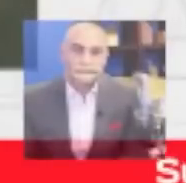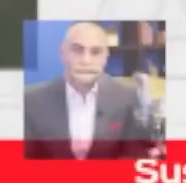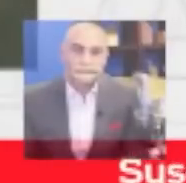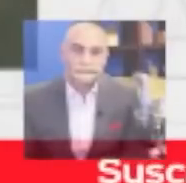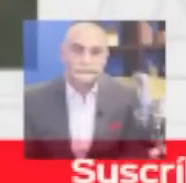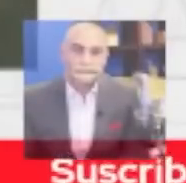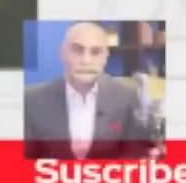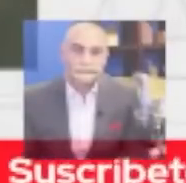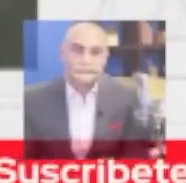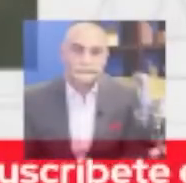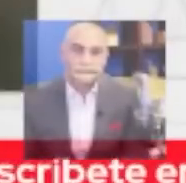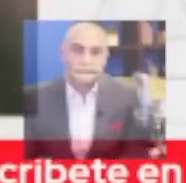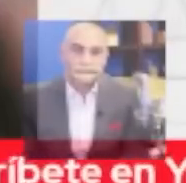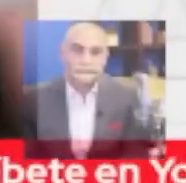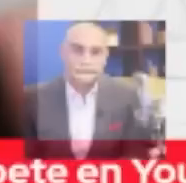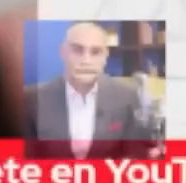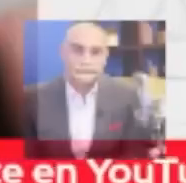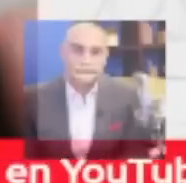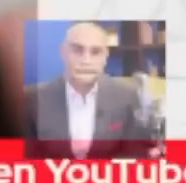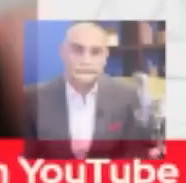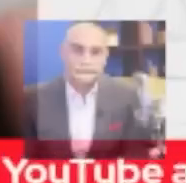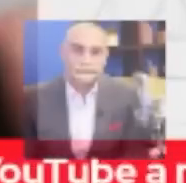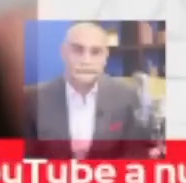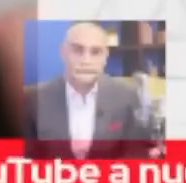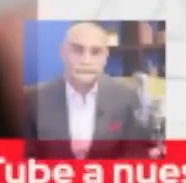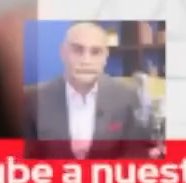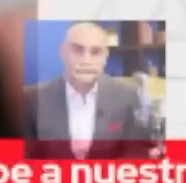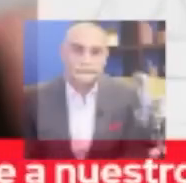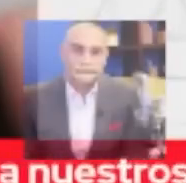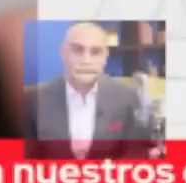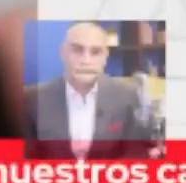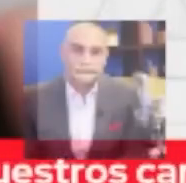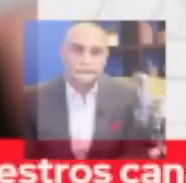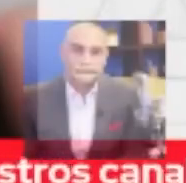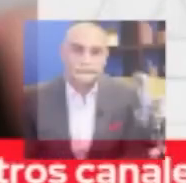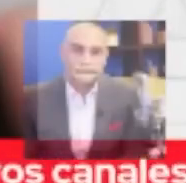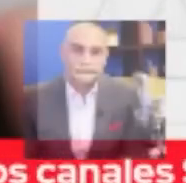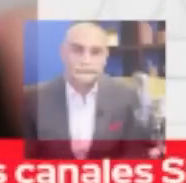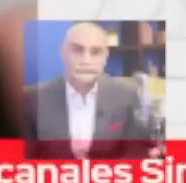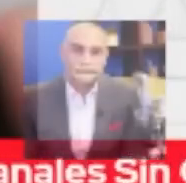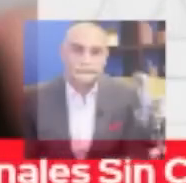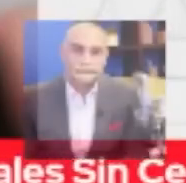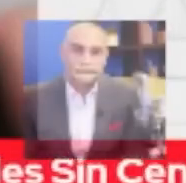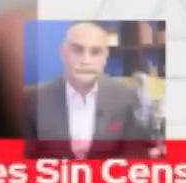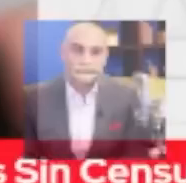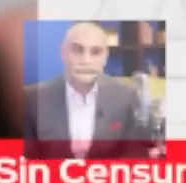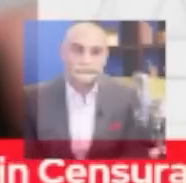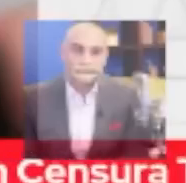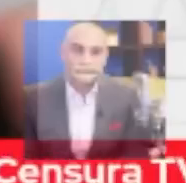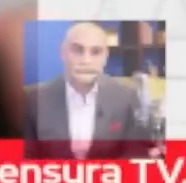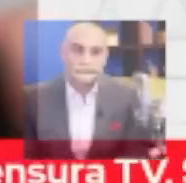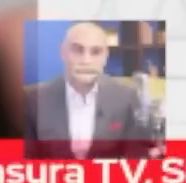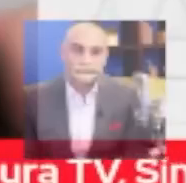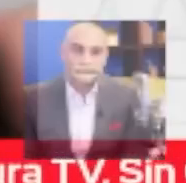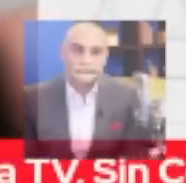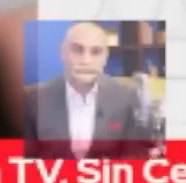estaría dando la batalla por la transformación pero